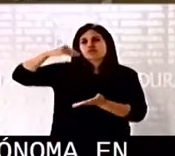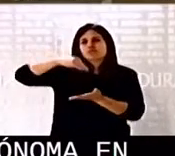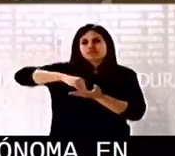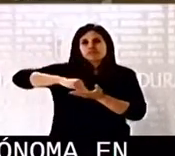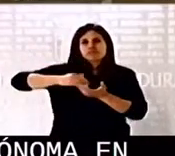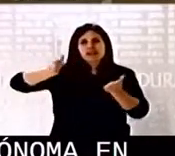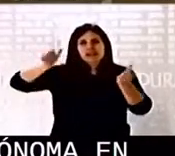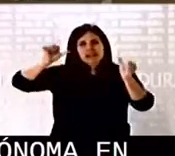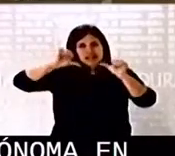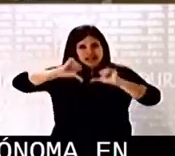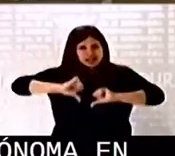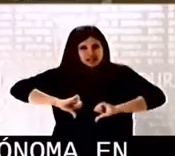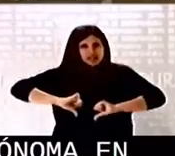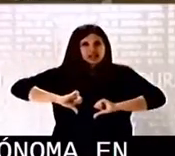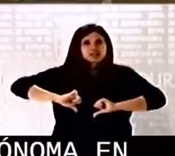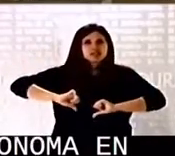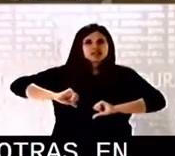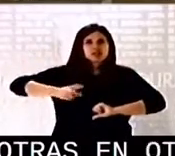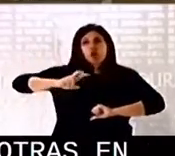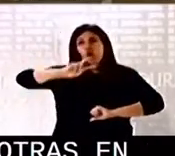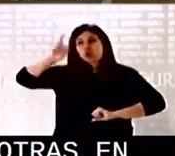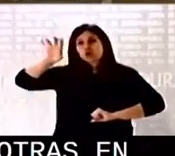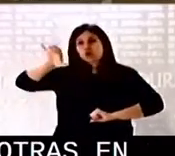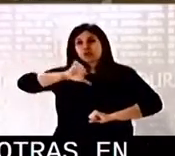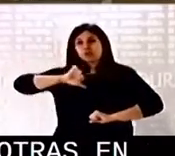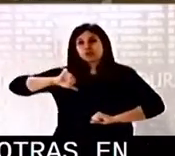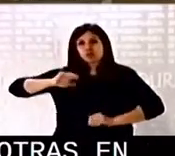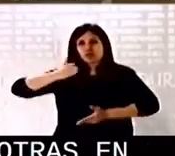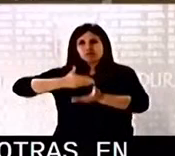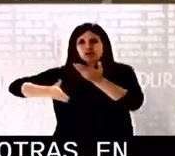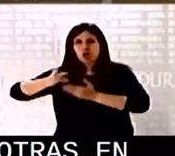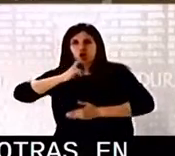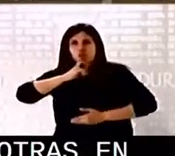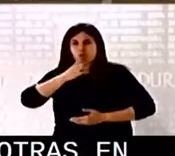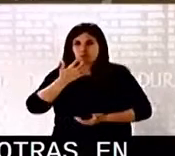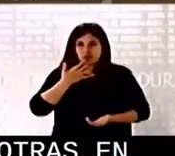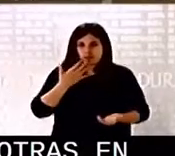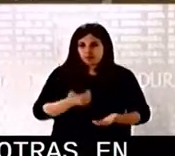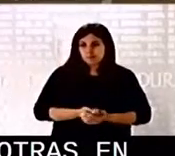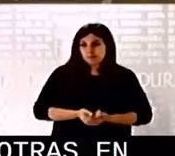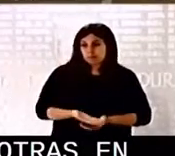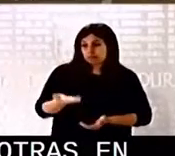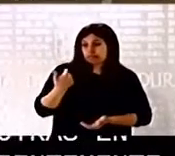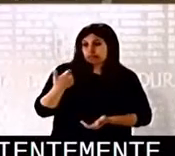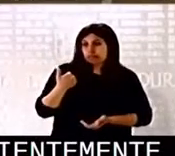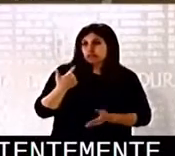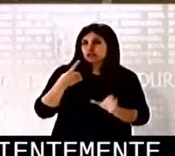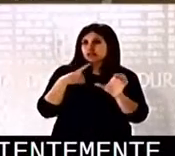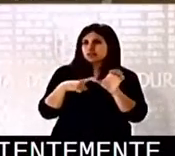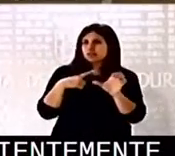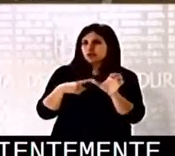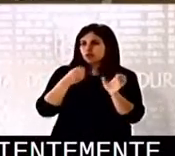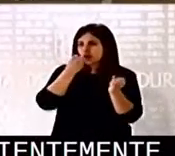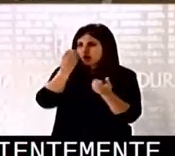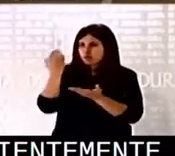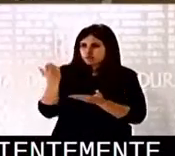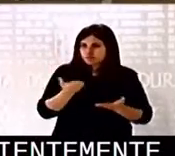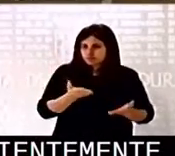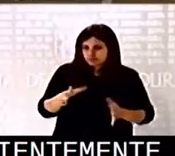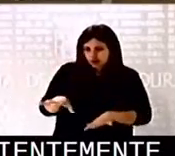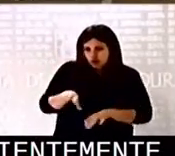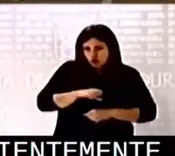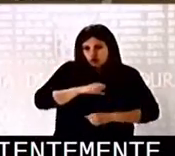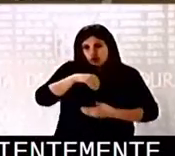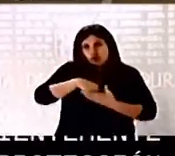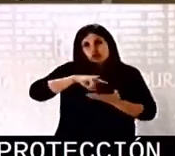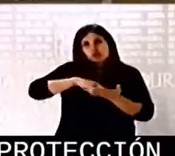en otras comunidades autónomas. Les digo, recientemente Extremadura ha acogido en el sistema de protección de